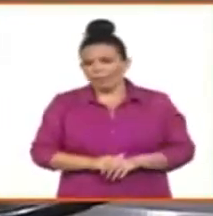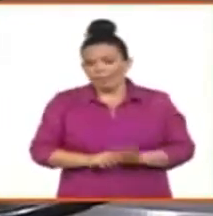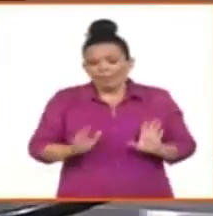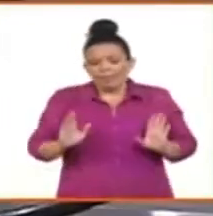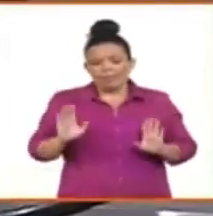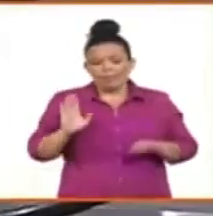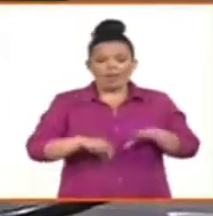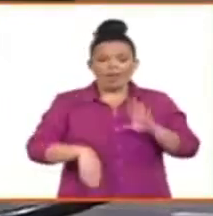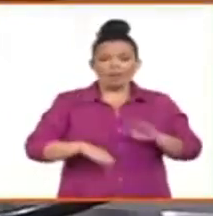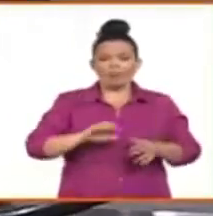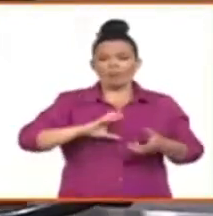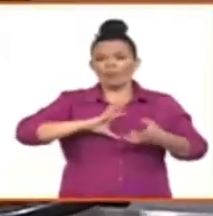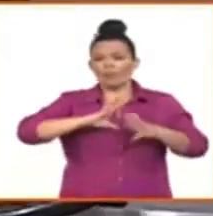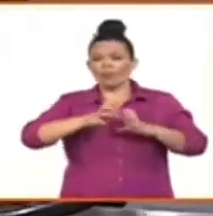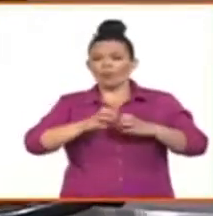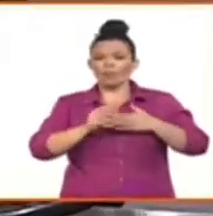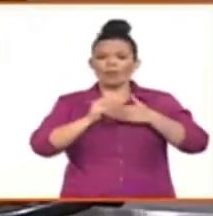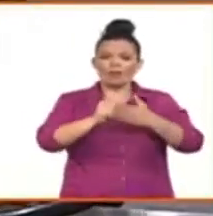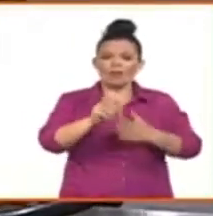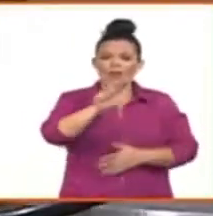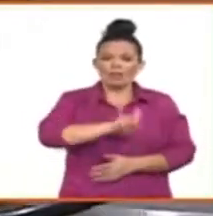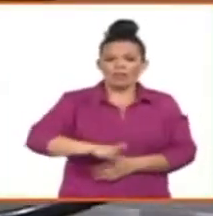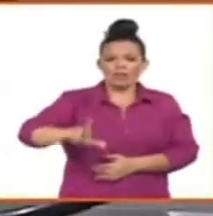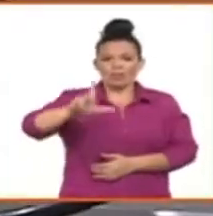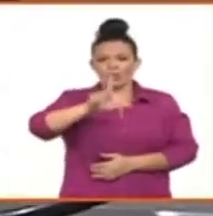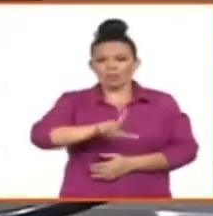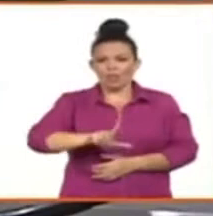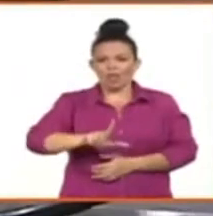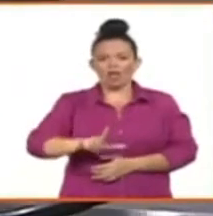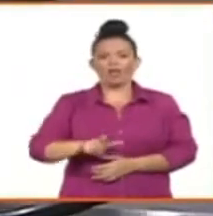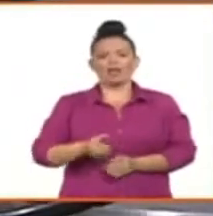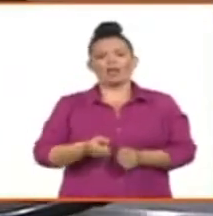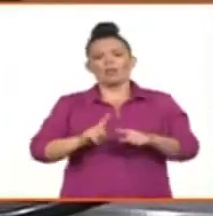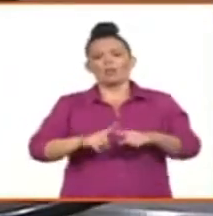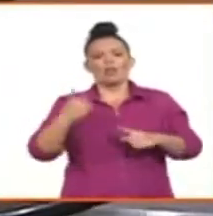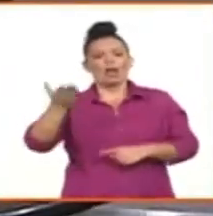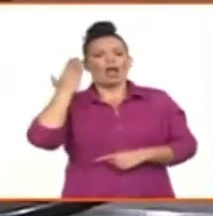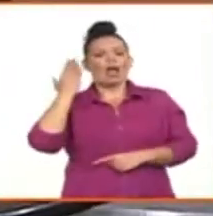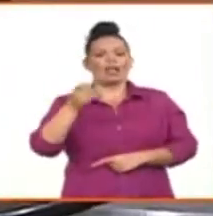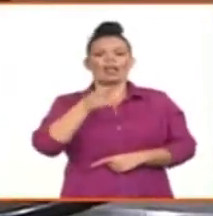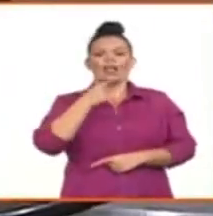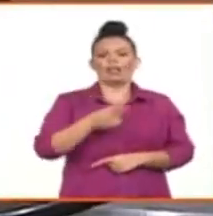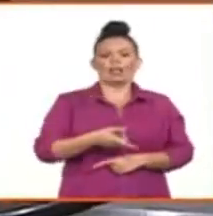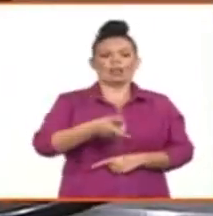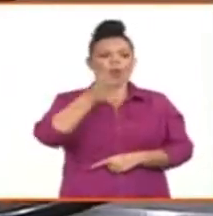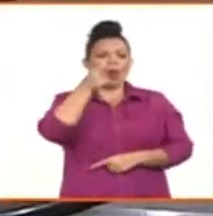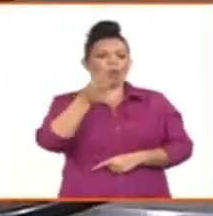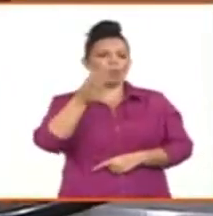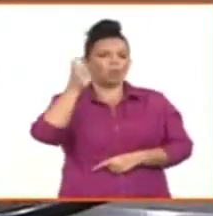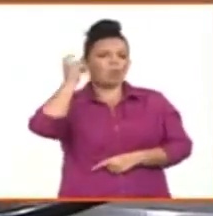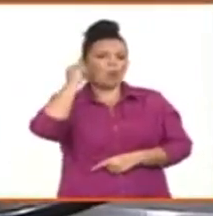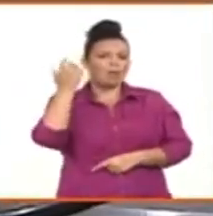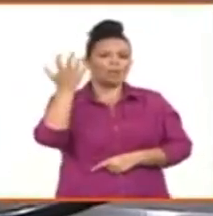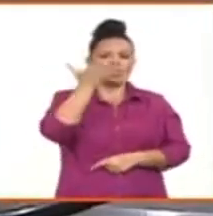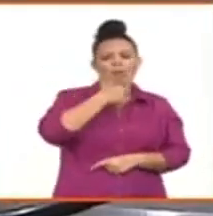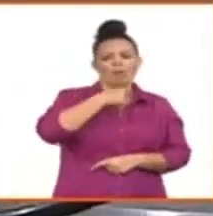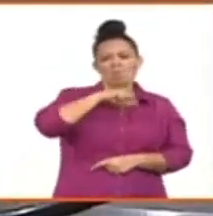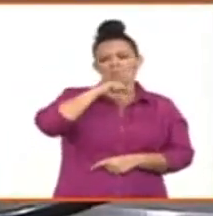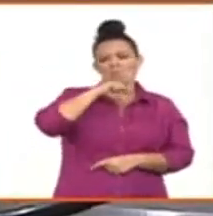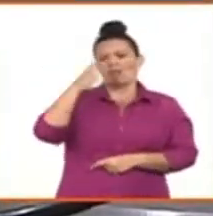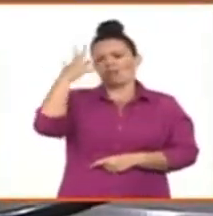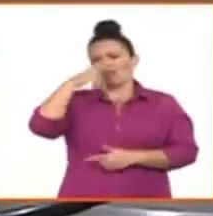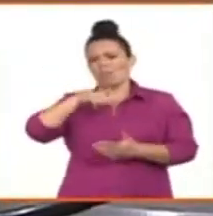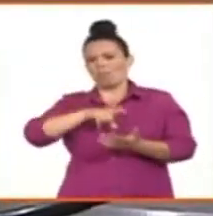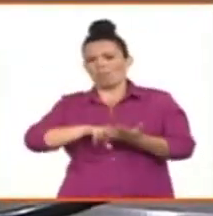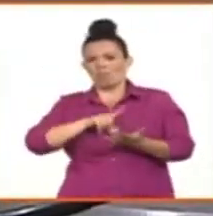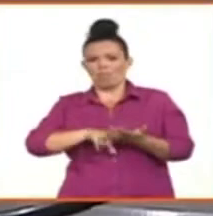social de cómo se expresa ser hombre o mujer, cómo se expresa ser madre o ser ser padre y cómo se reconocen